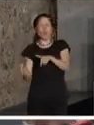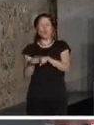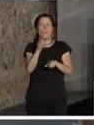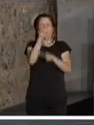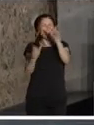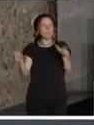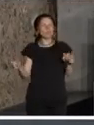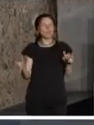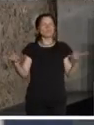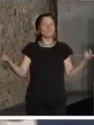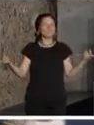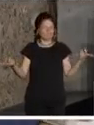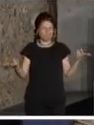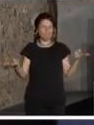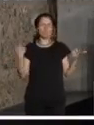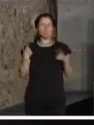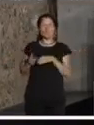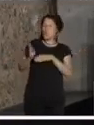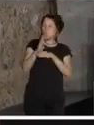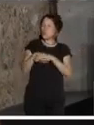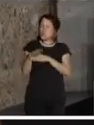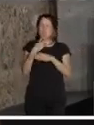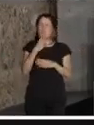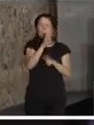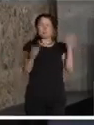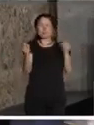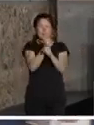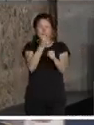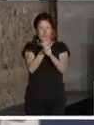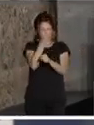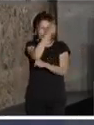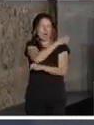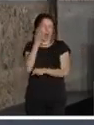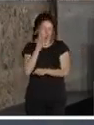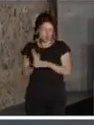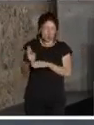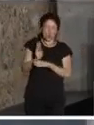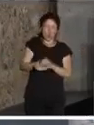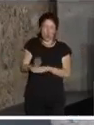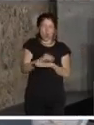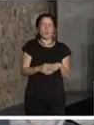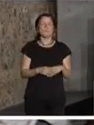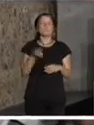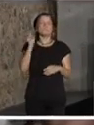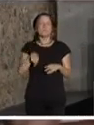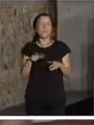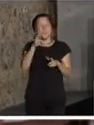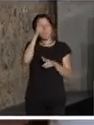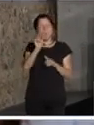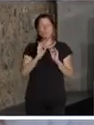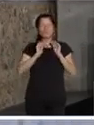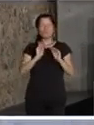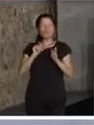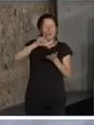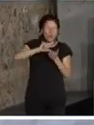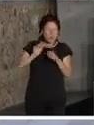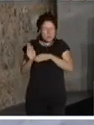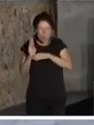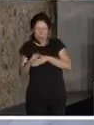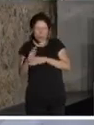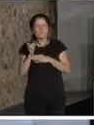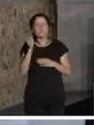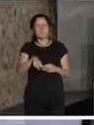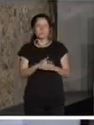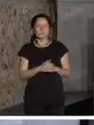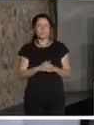de gente que va a cuidar a los trabajadores y las trabajadoras que va a cuidar a sus pueblos y a sus ciudades y